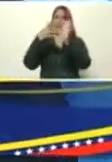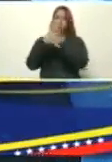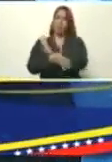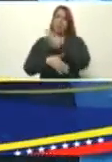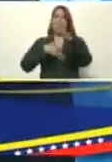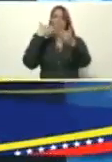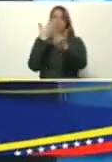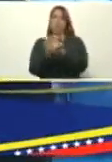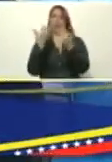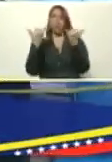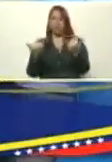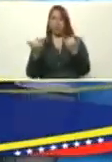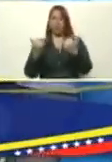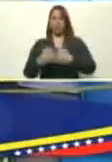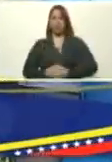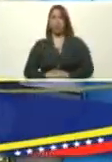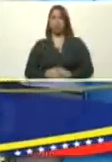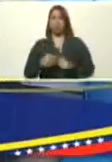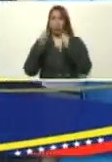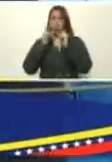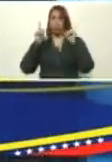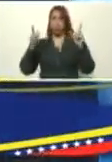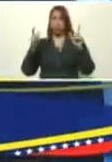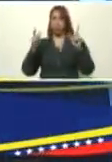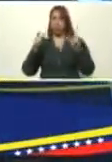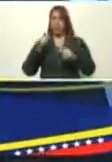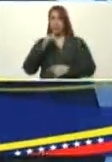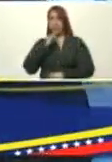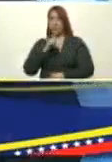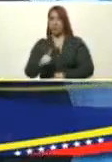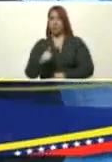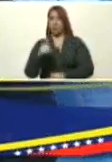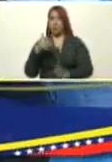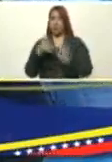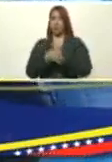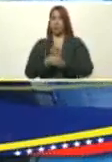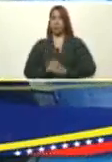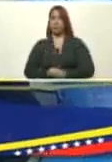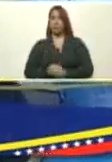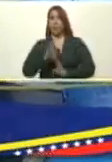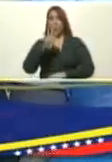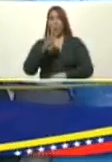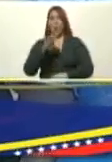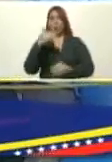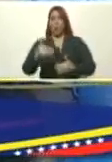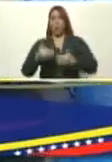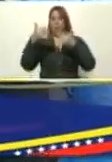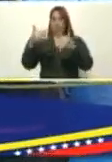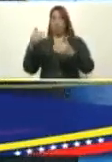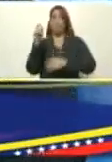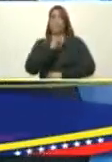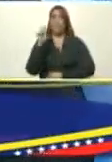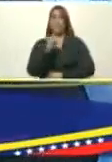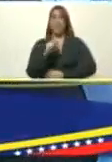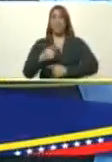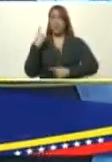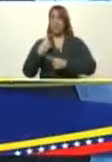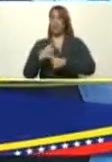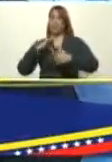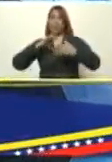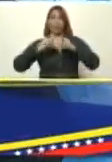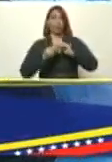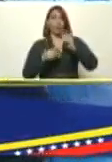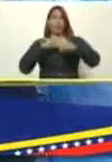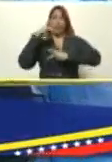una tremenda noticia que recibimos, mi almiranta, que es el hecho de que ahora a cuatro meses, bueno, si es a cuatro meses, debemos modificar los